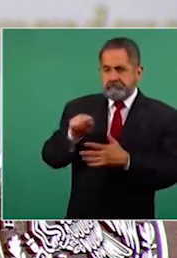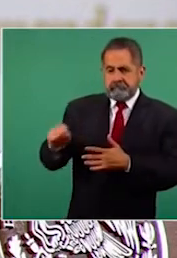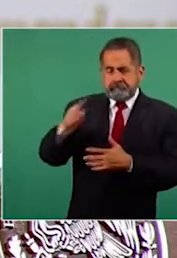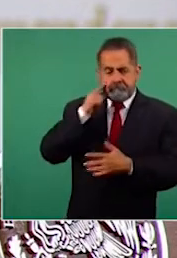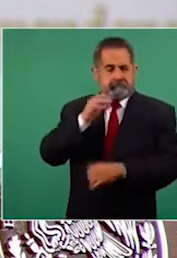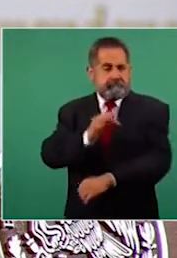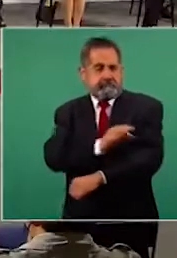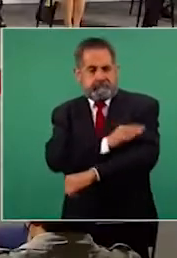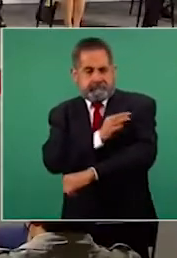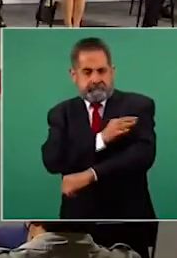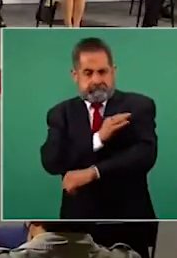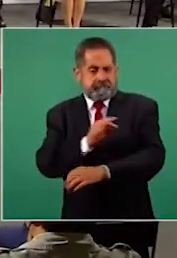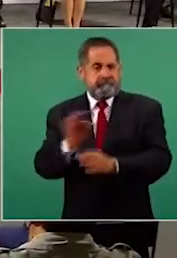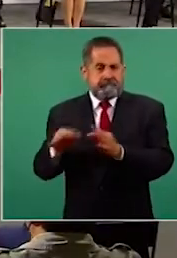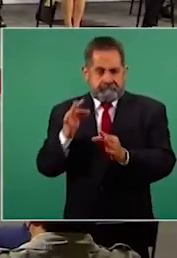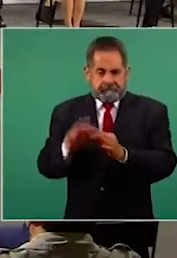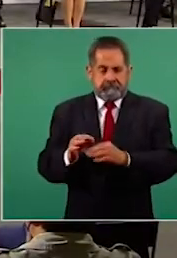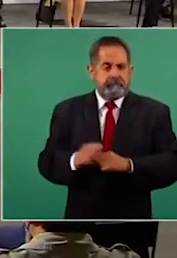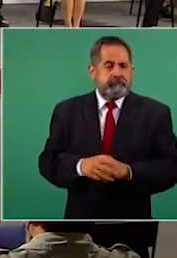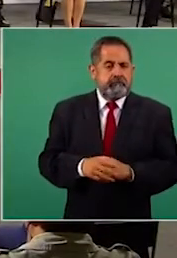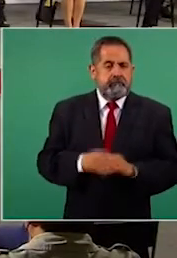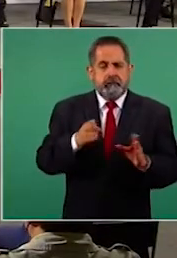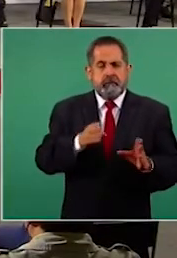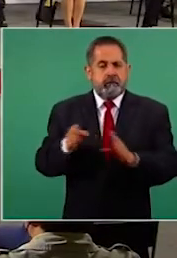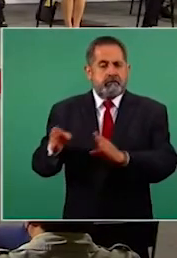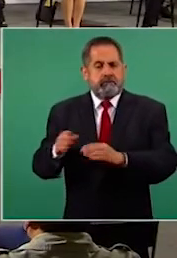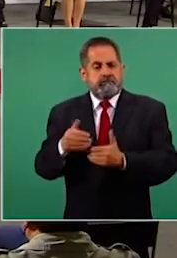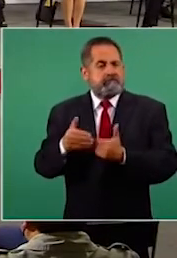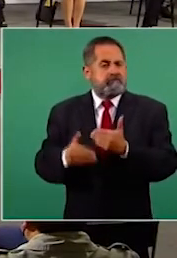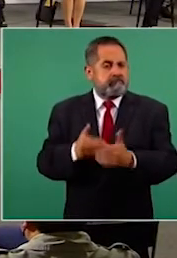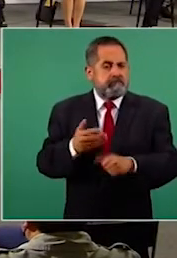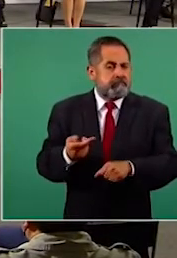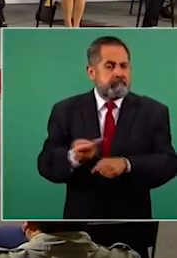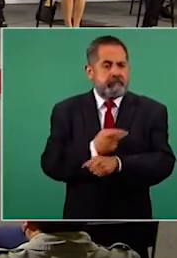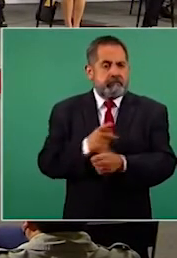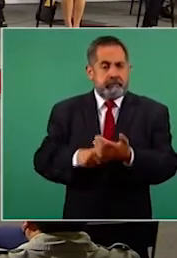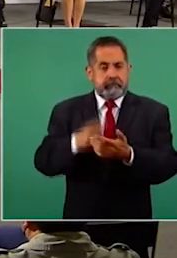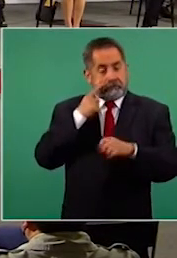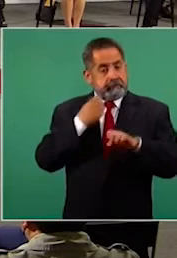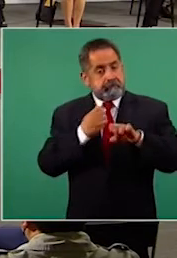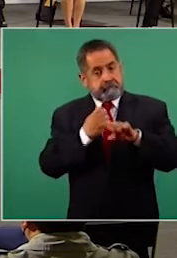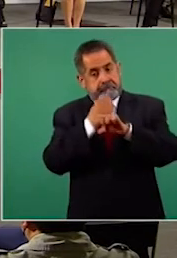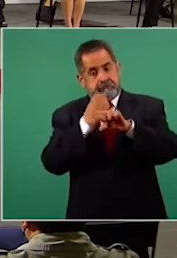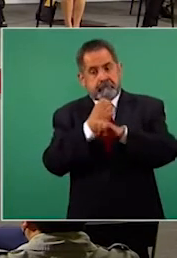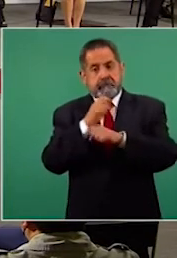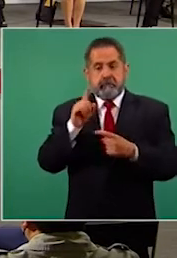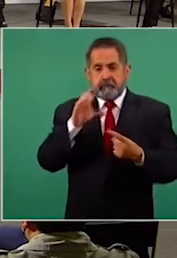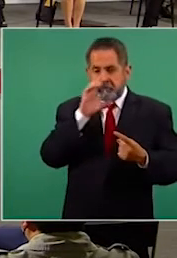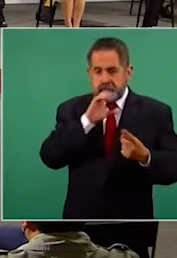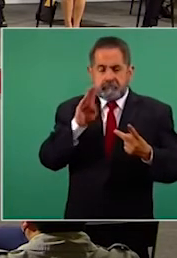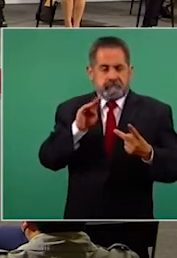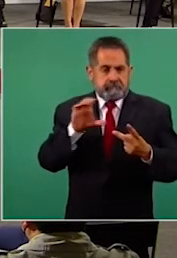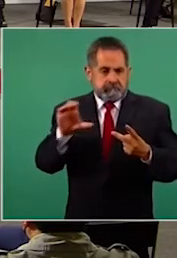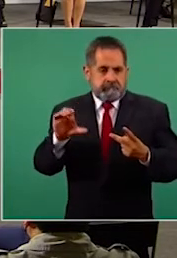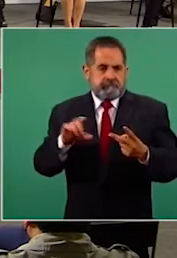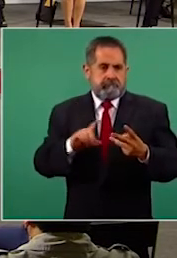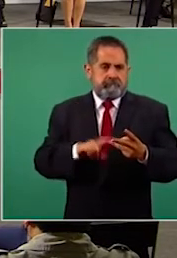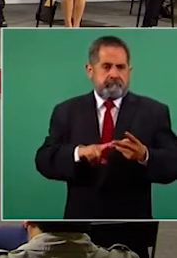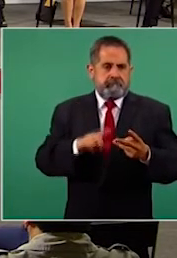se refiere la tabla. En lo que se refiere al siguiente avance, tenemos a estos estados, que es Aguascalientes, Baja California,